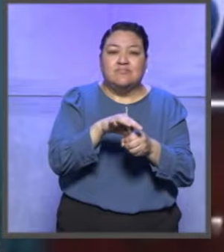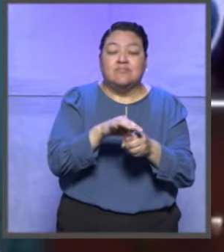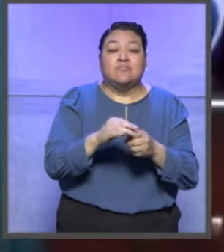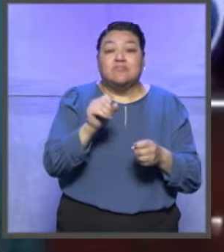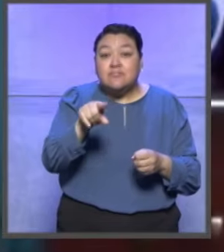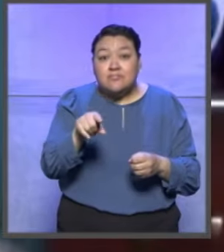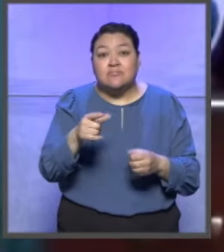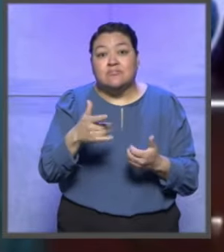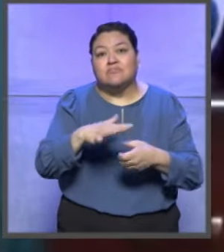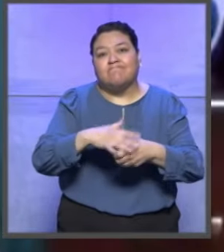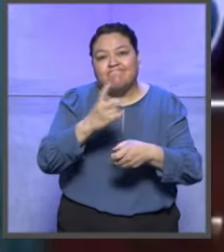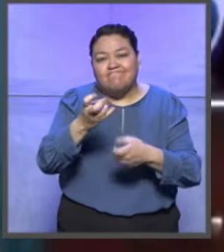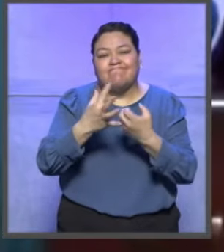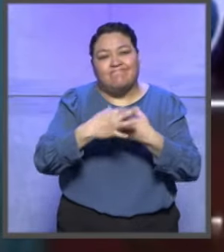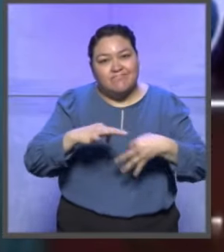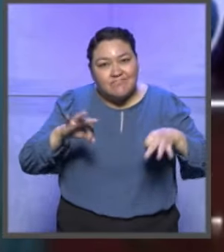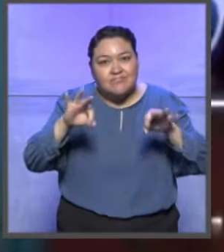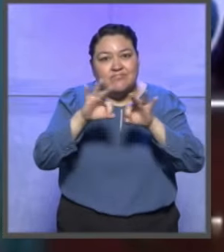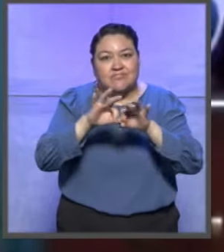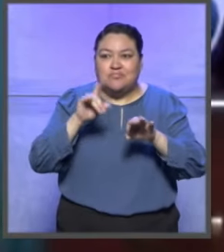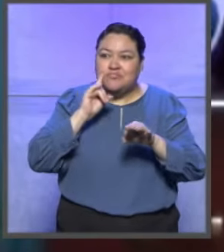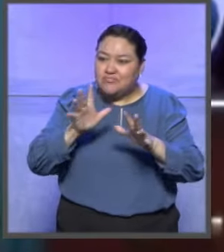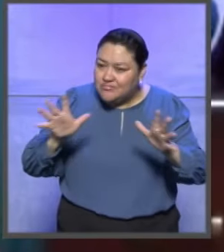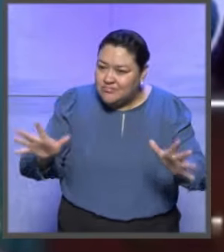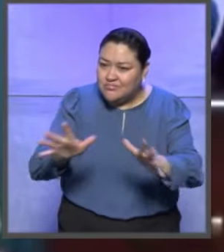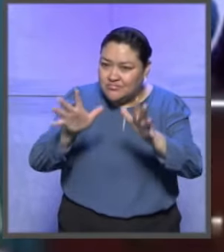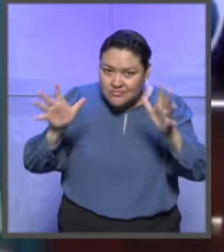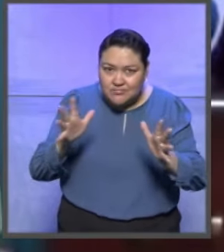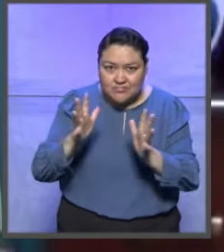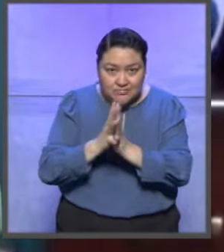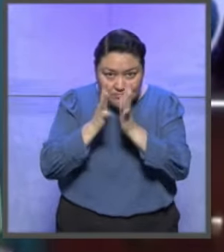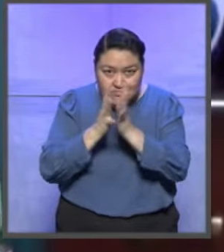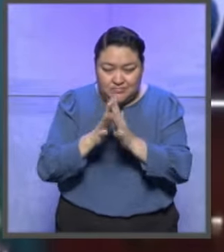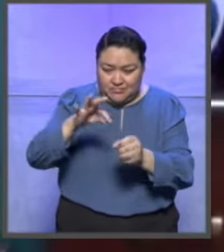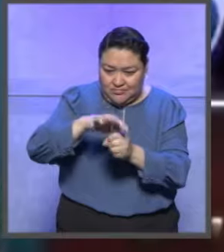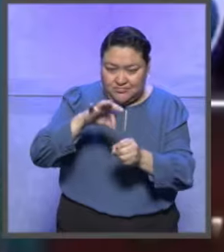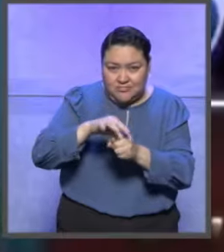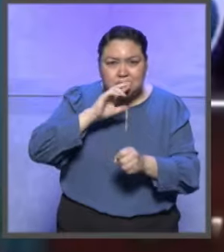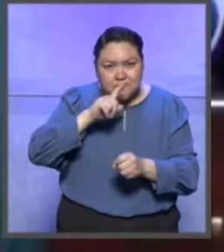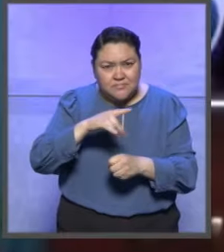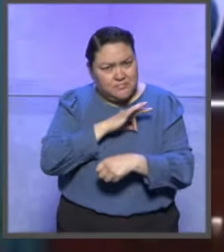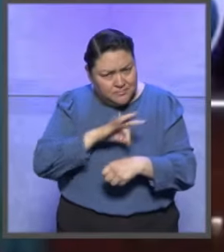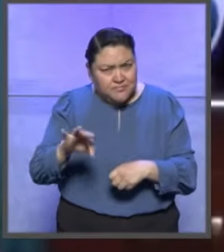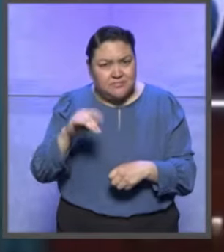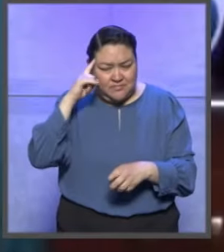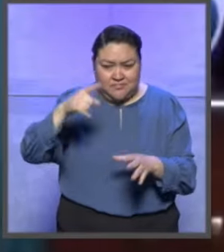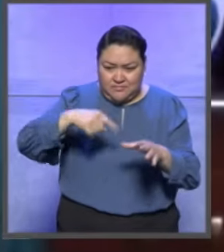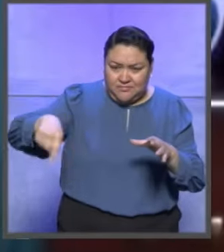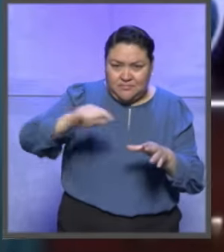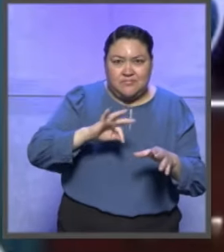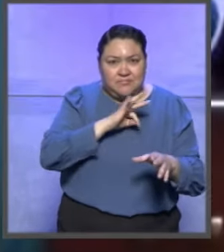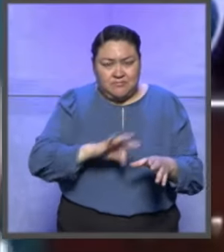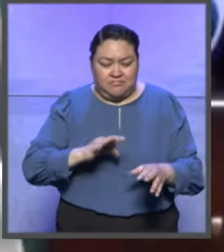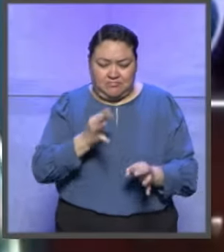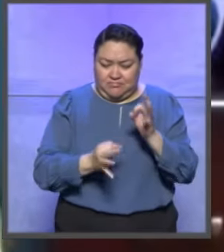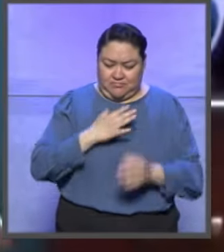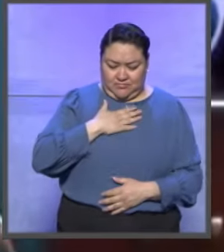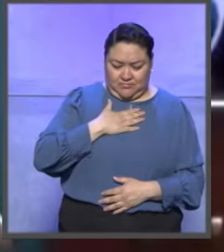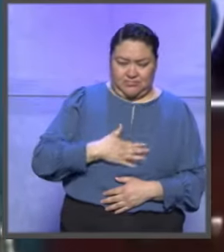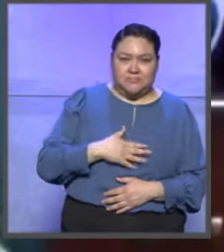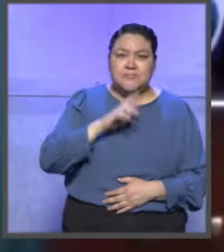Por eso de ahí la importancia de la participación en estos comicios y garantizar y legitimar